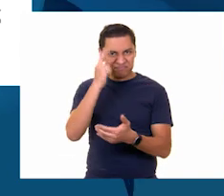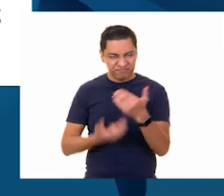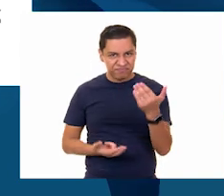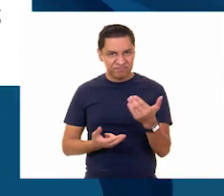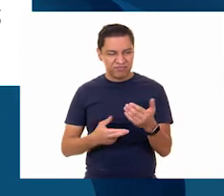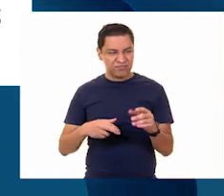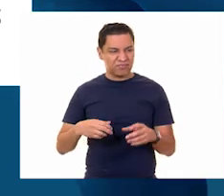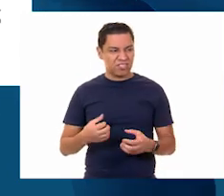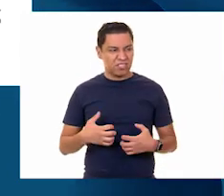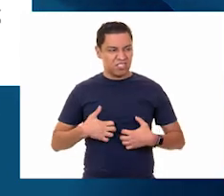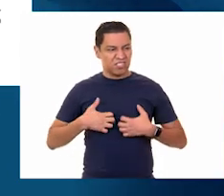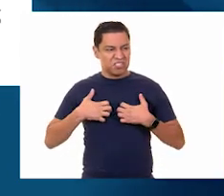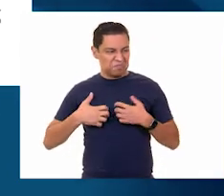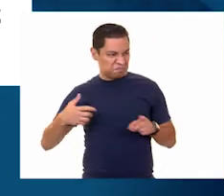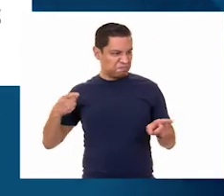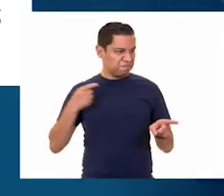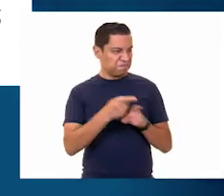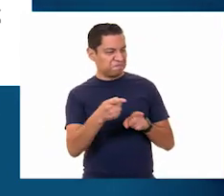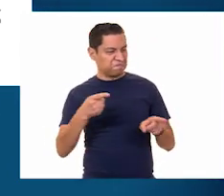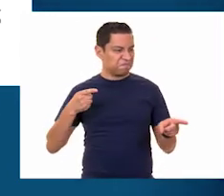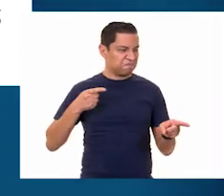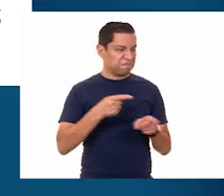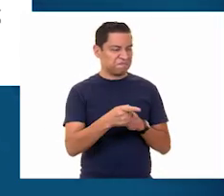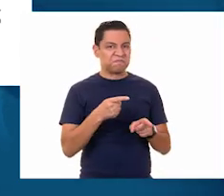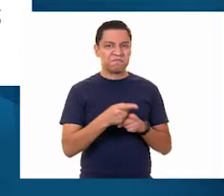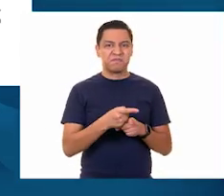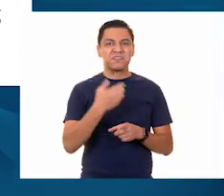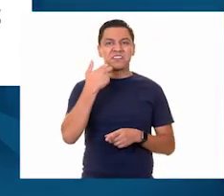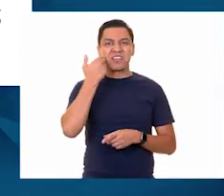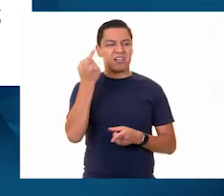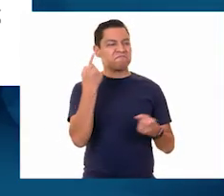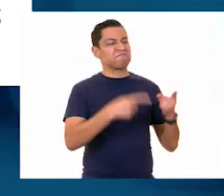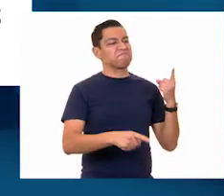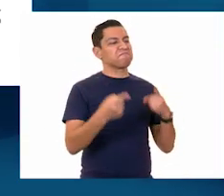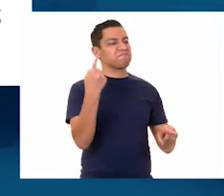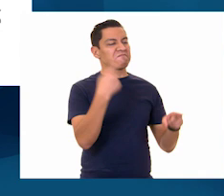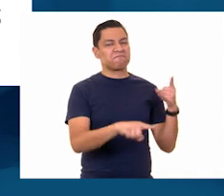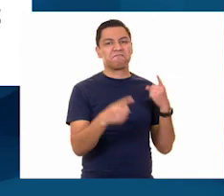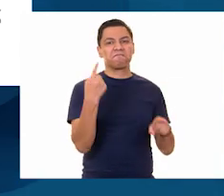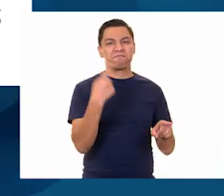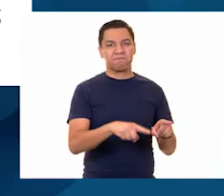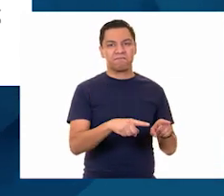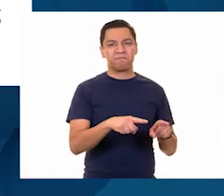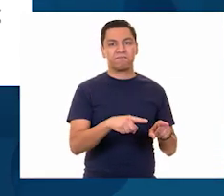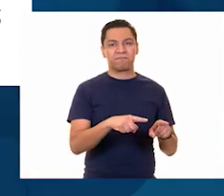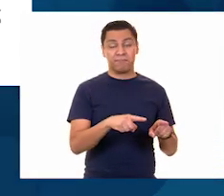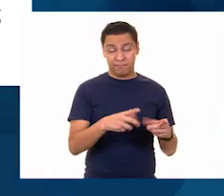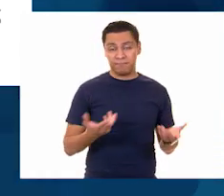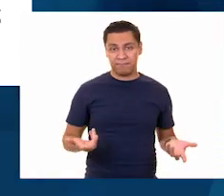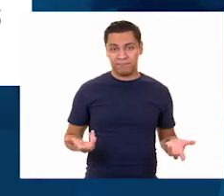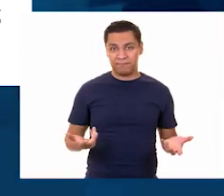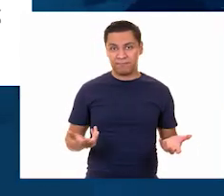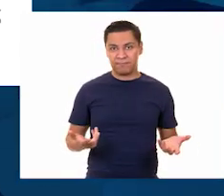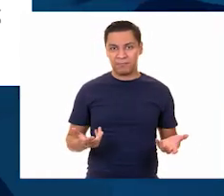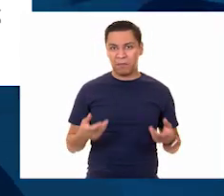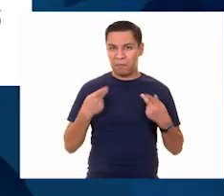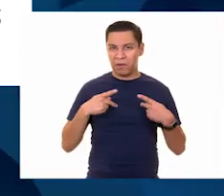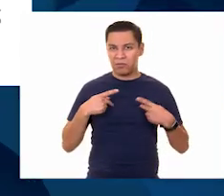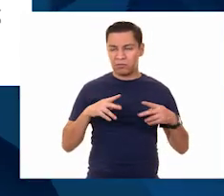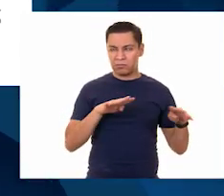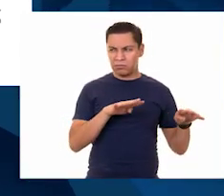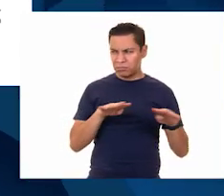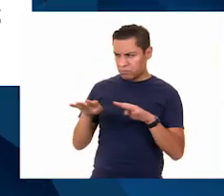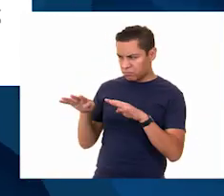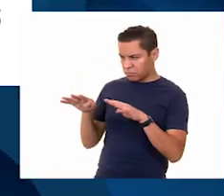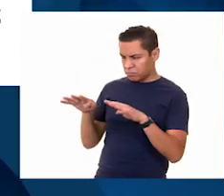violencia, son impulsivos y siempre buscan dominar a otros. En el caso de los espectadores, el